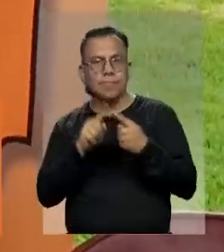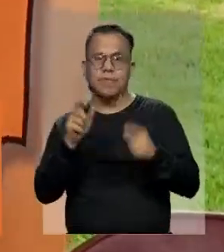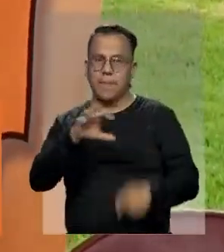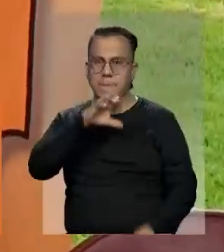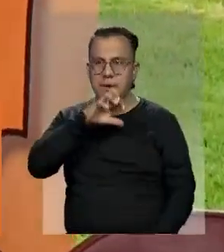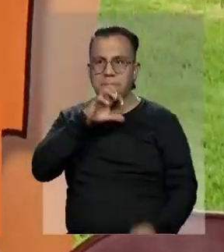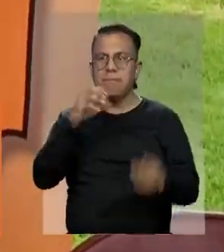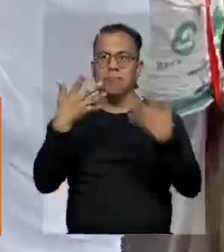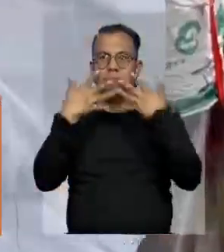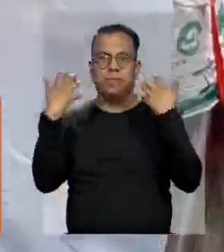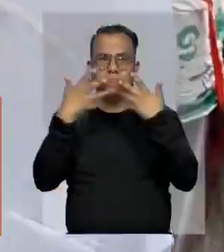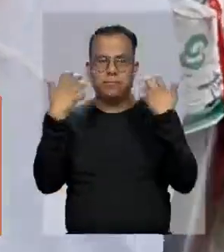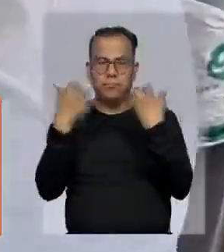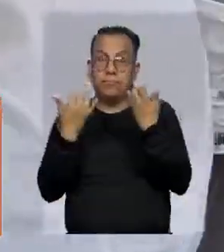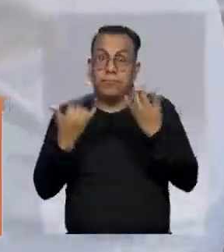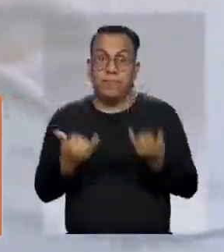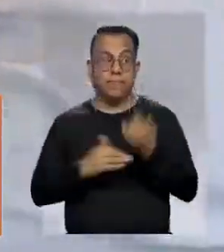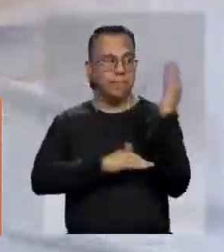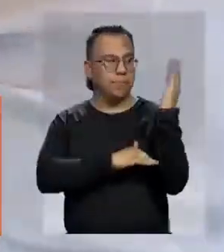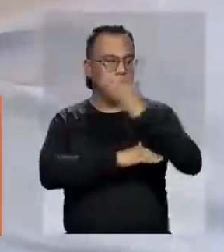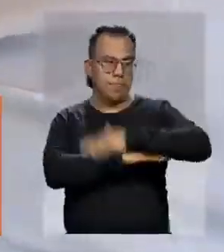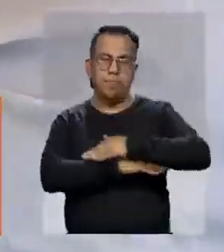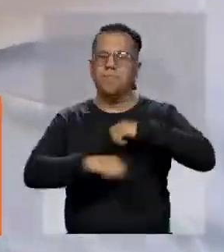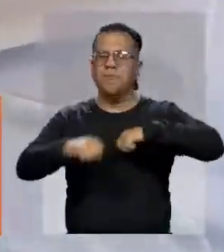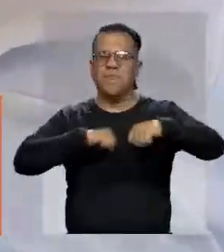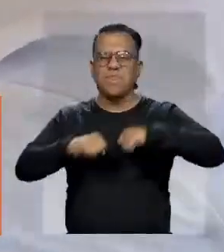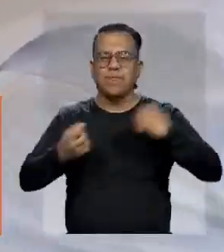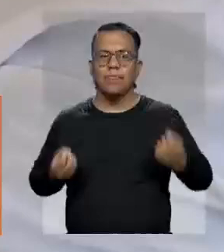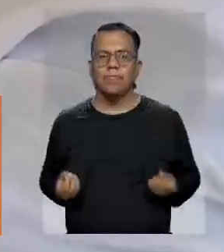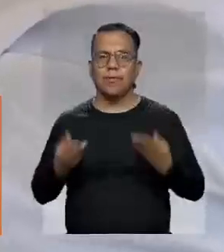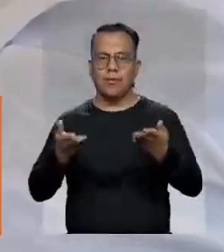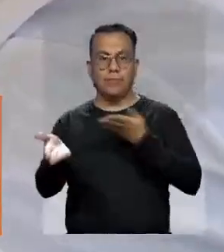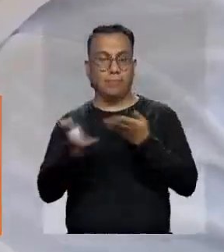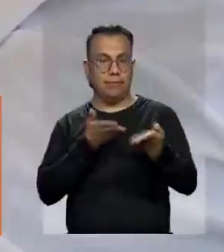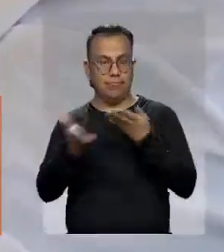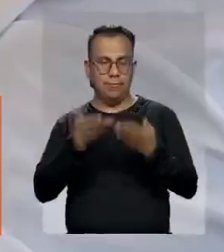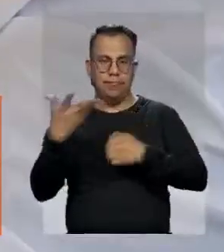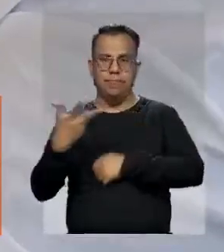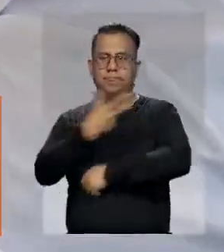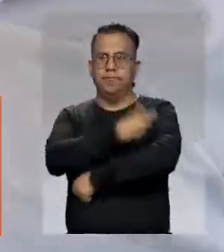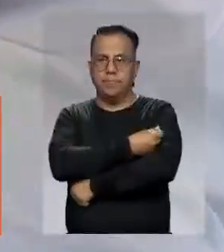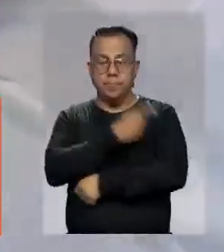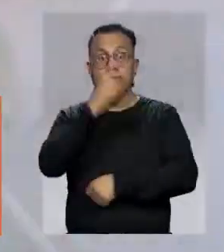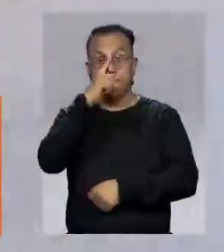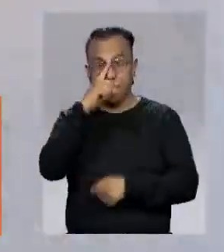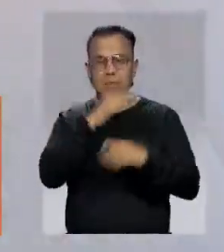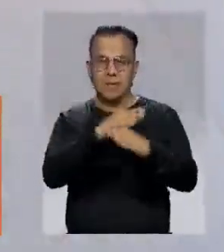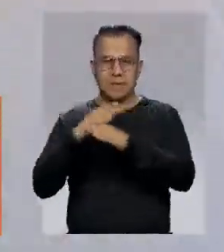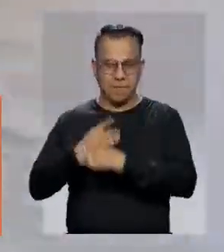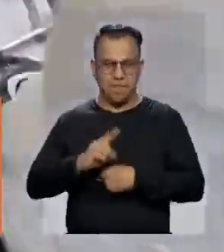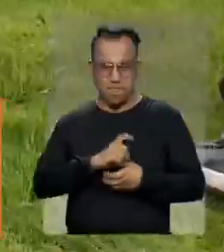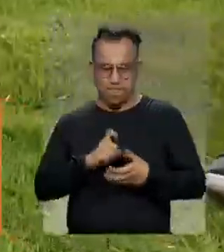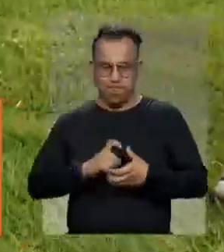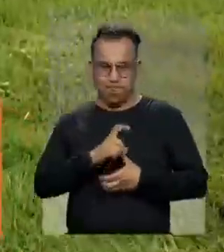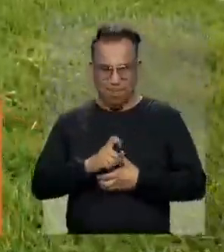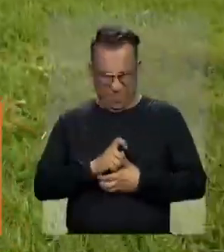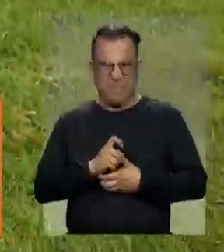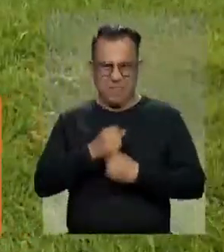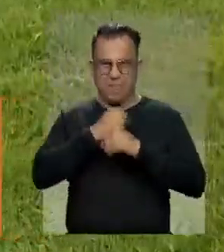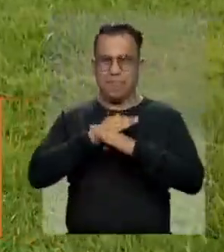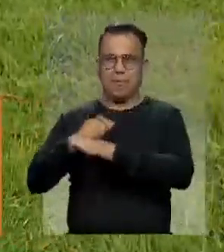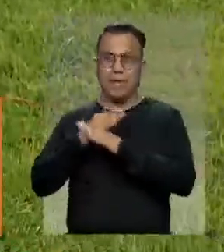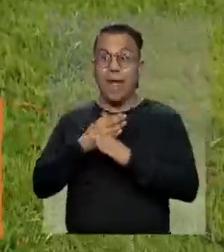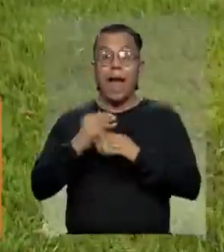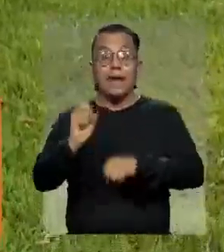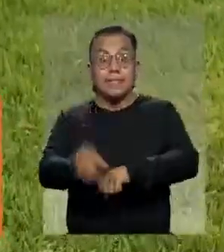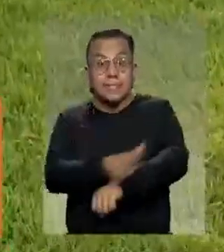pedos y gatos durante la jornada se brindaron los servicios de vacunación desparasitación y charlas de sensibilización